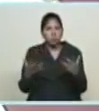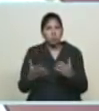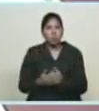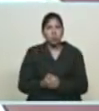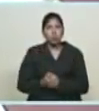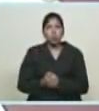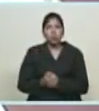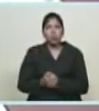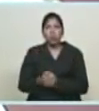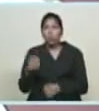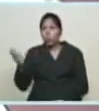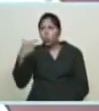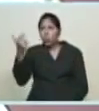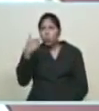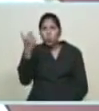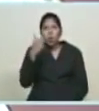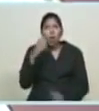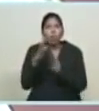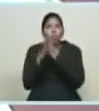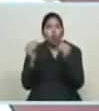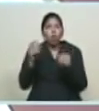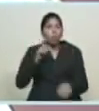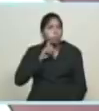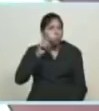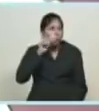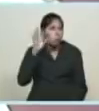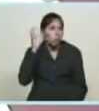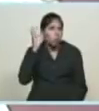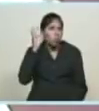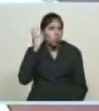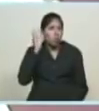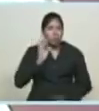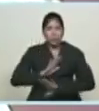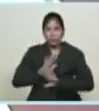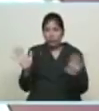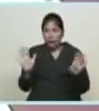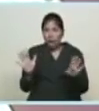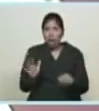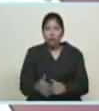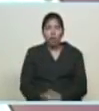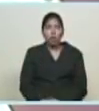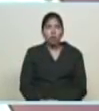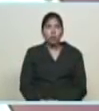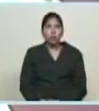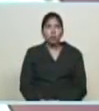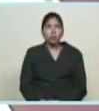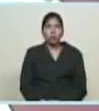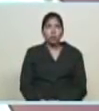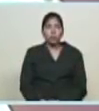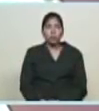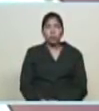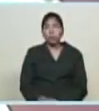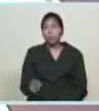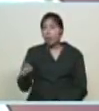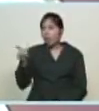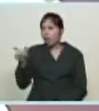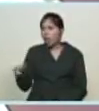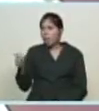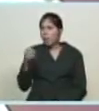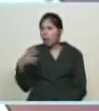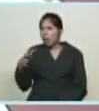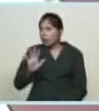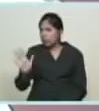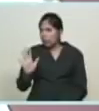las embarazadas del país. Me dijo Blanca Ecao, Blanquita, que en estos días